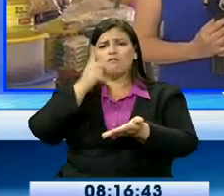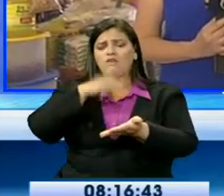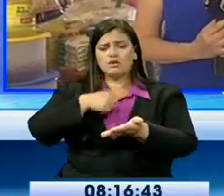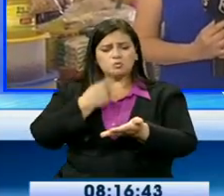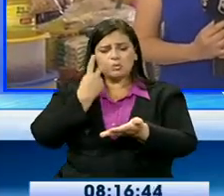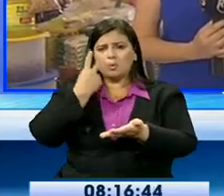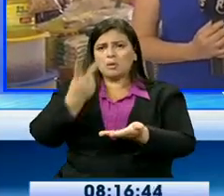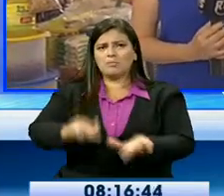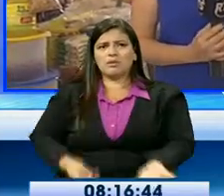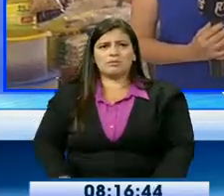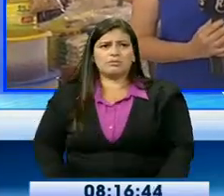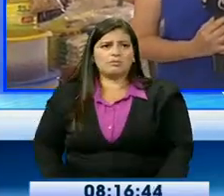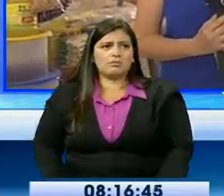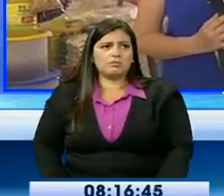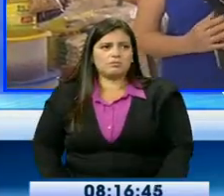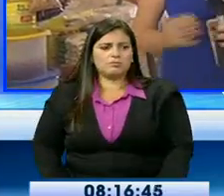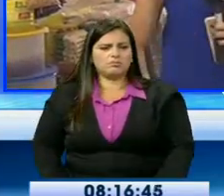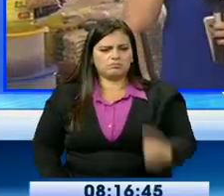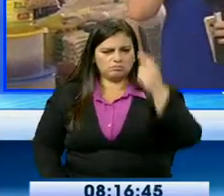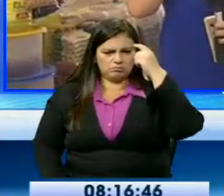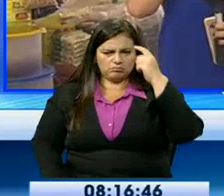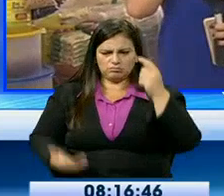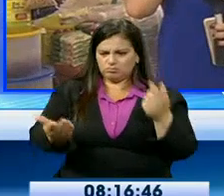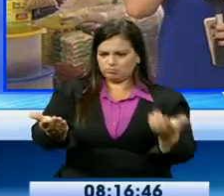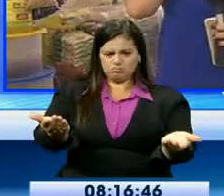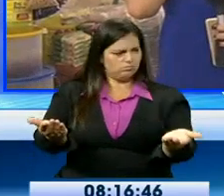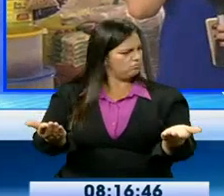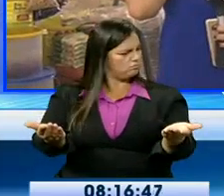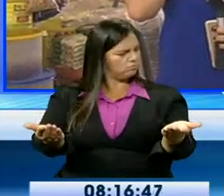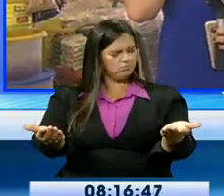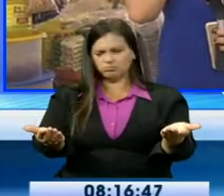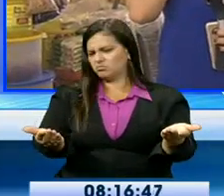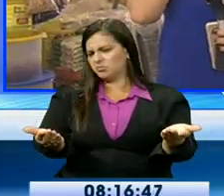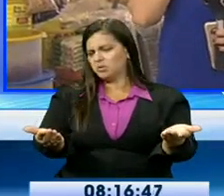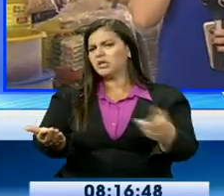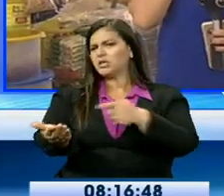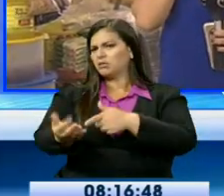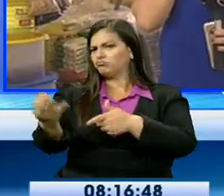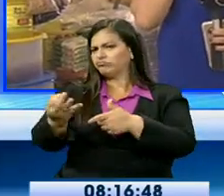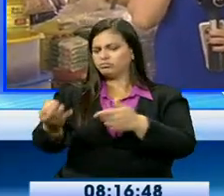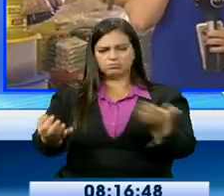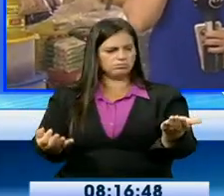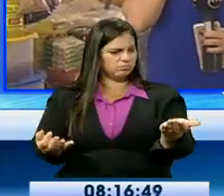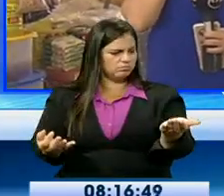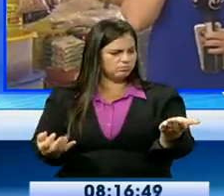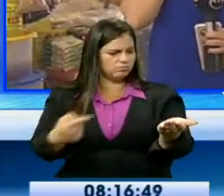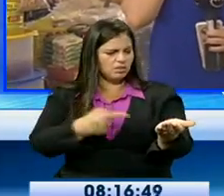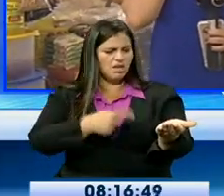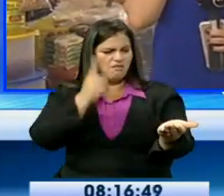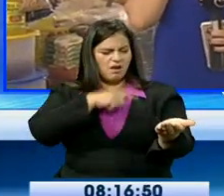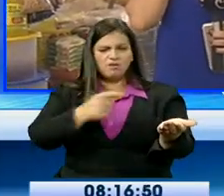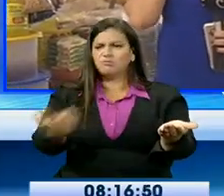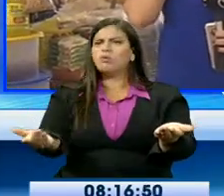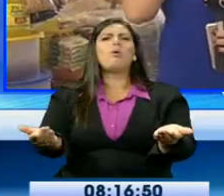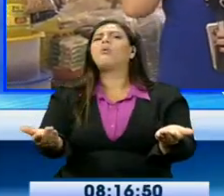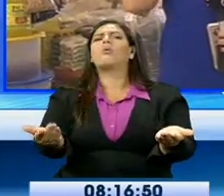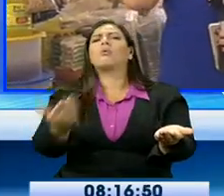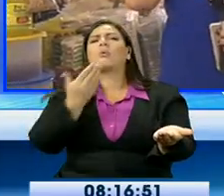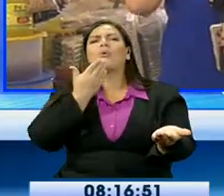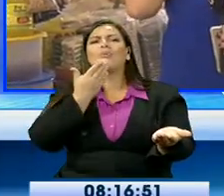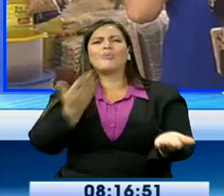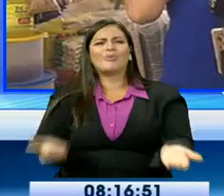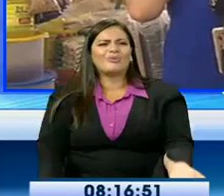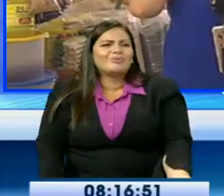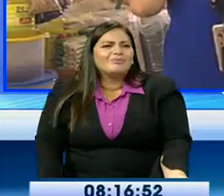momento de comprar, que la gente diga, no, este es arroz plástico y no lo voy a comprar porque es plástico. ¿Cómo yo sé que es el arroz arroz y el otro es arroz plástico?